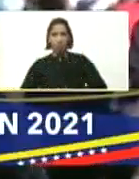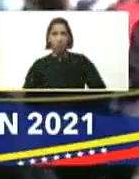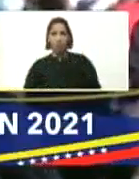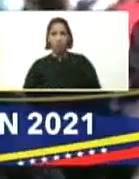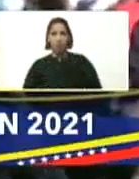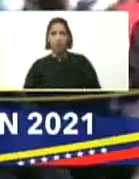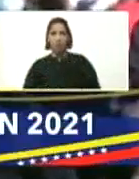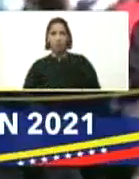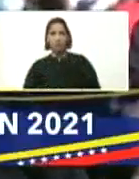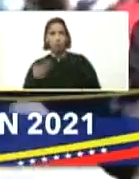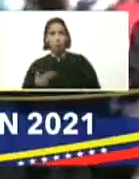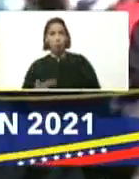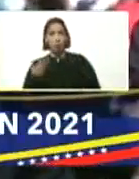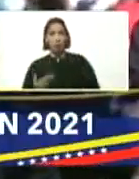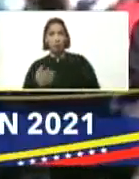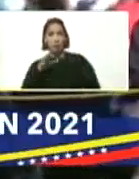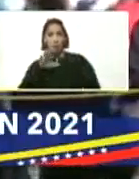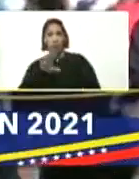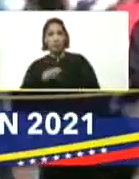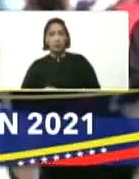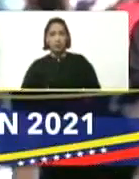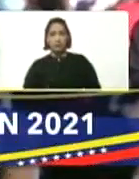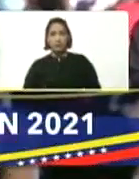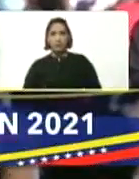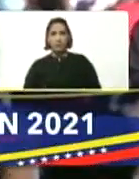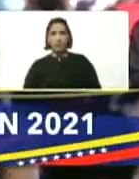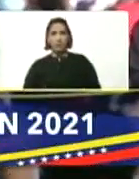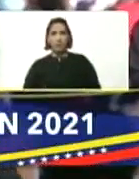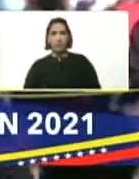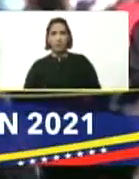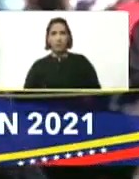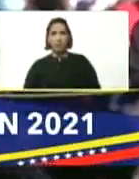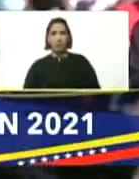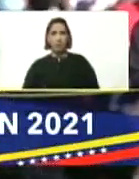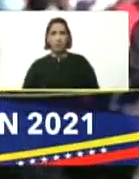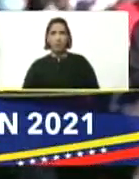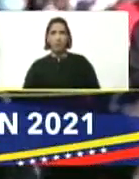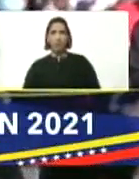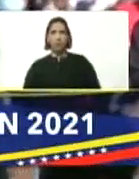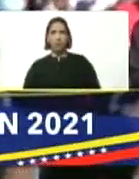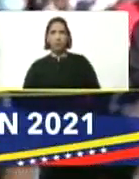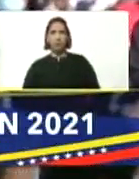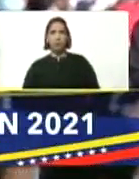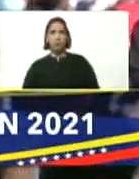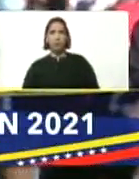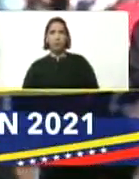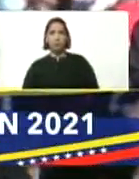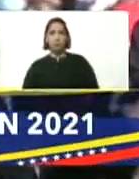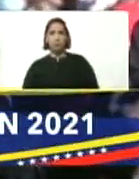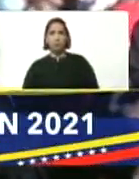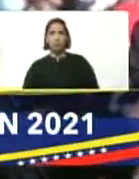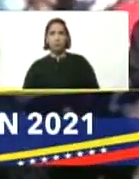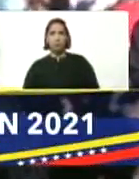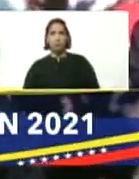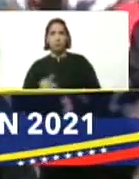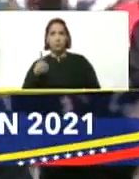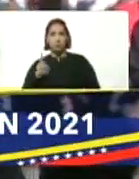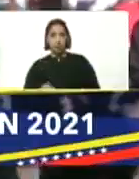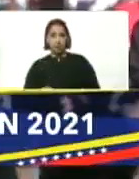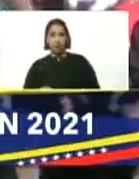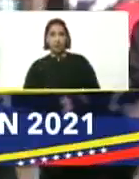país. Y nuestro camarada que está bien avant nous ici, que vous connaissez, es nuestro camarada Rauf Karai. Y Rauf Karai,